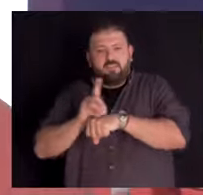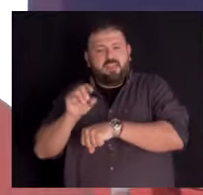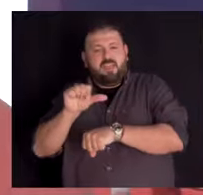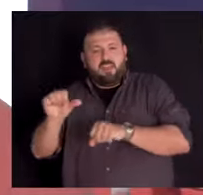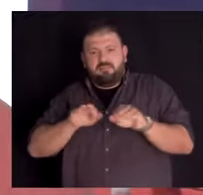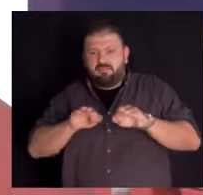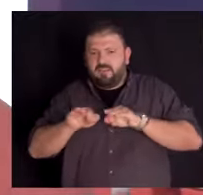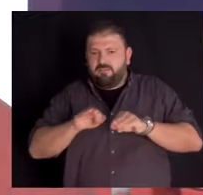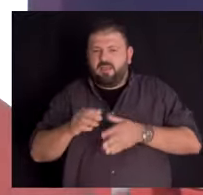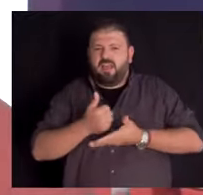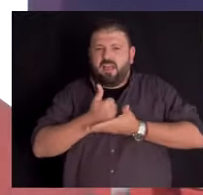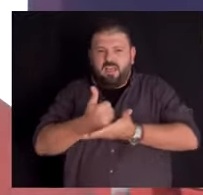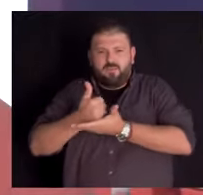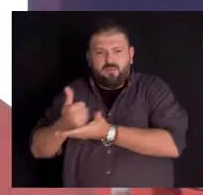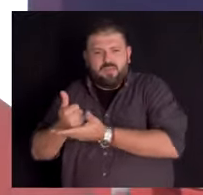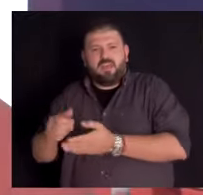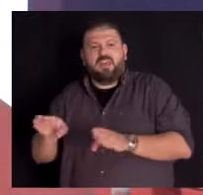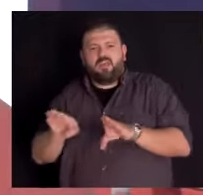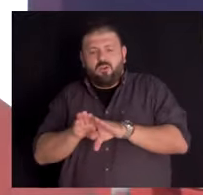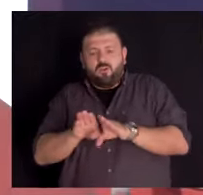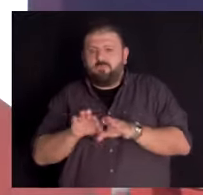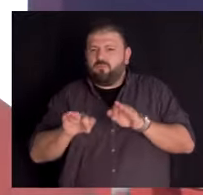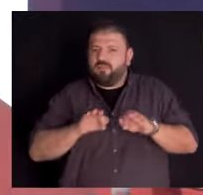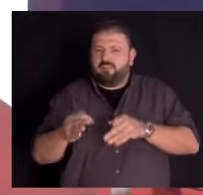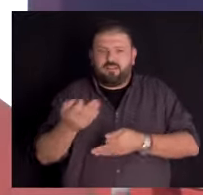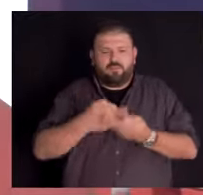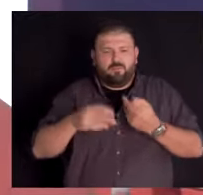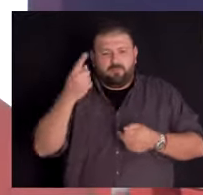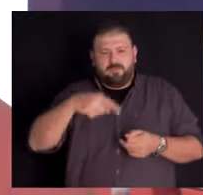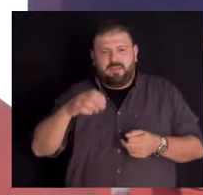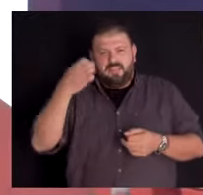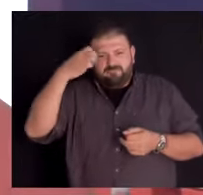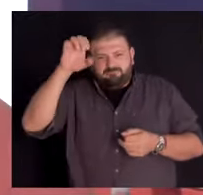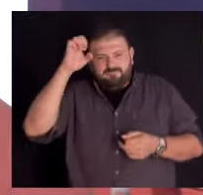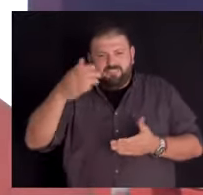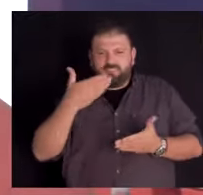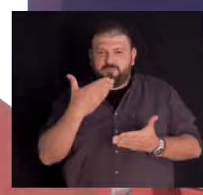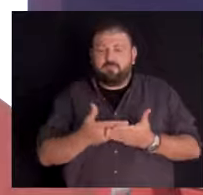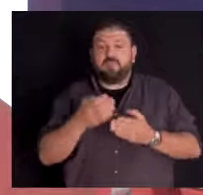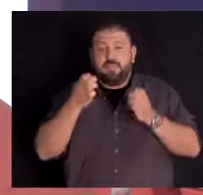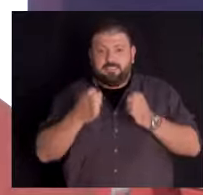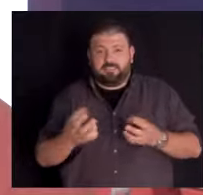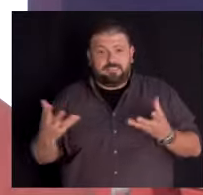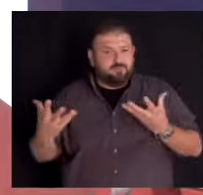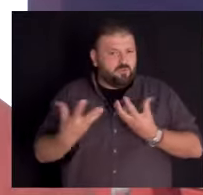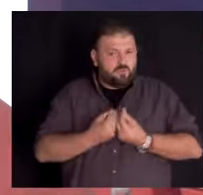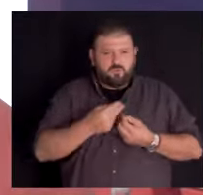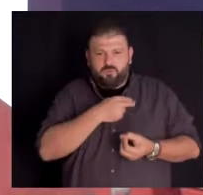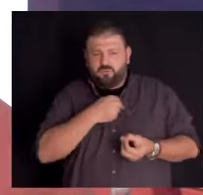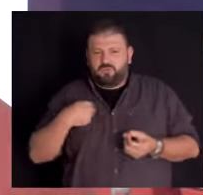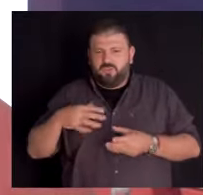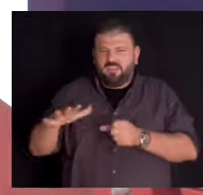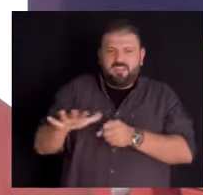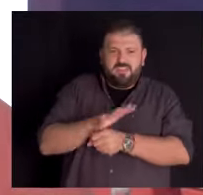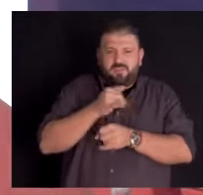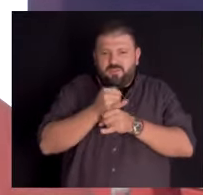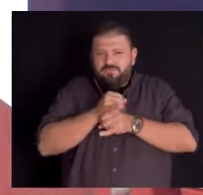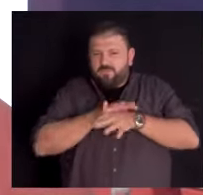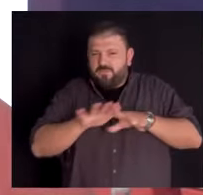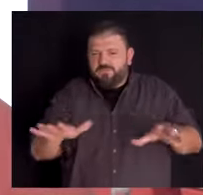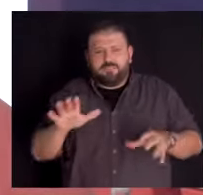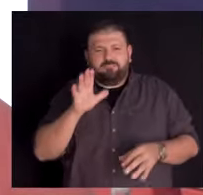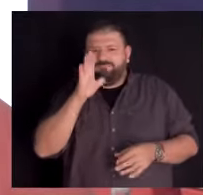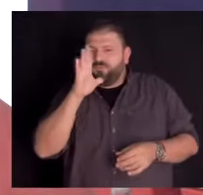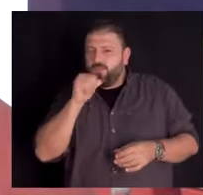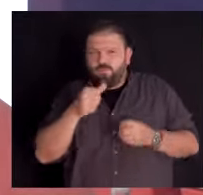por ayudarlos a todos ustedes a construir esta maravillosa experiencia. Y van a estar aquí llenos de noticias, de información que no se